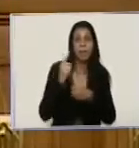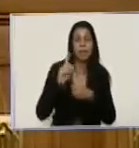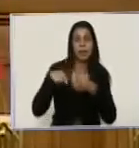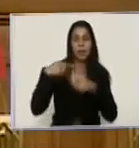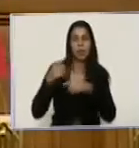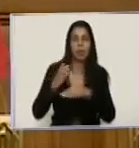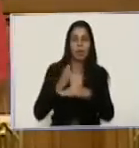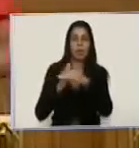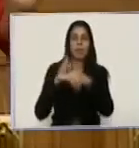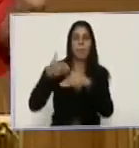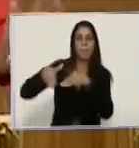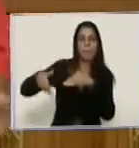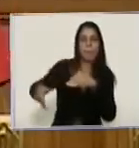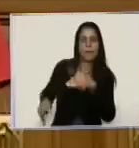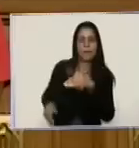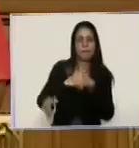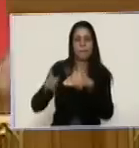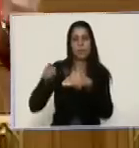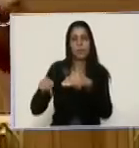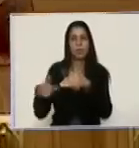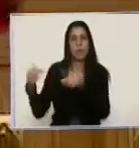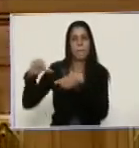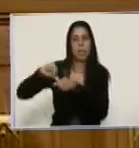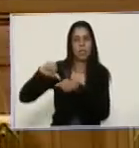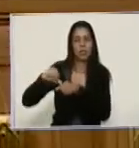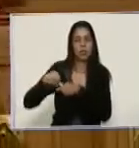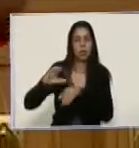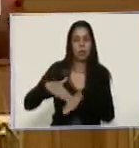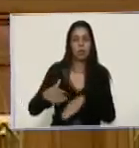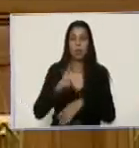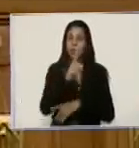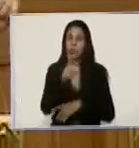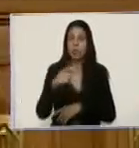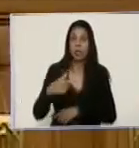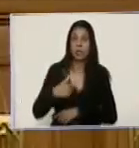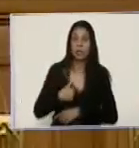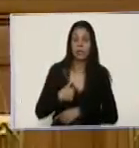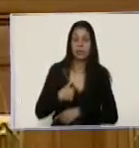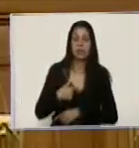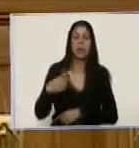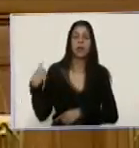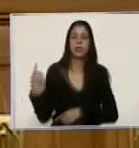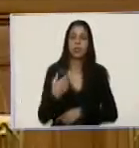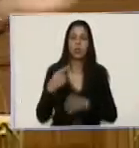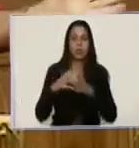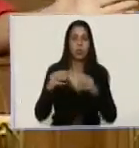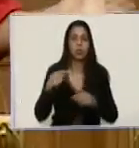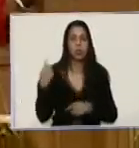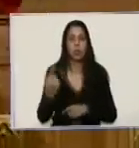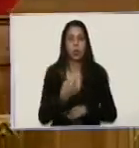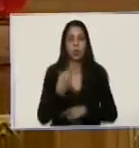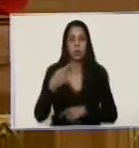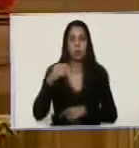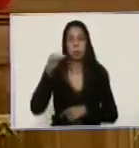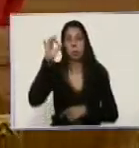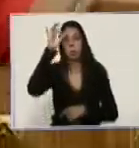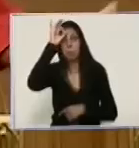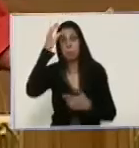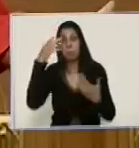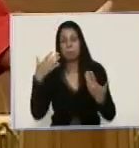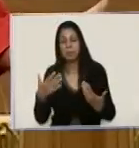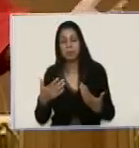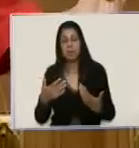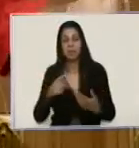bloqueo de las costas venezolanas no fue por petróleo, es porque ustedes y nosotros, y todos nosotros, somos unos maulas